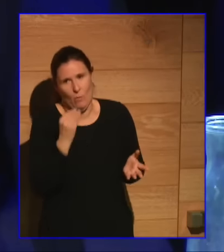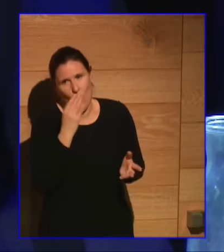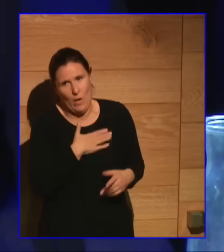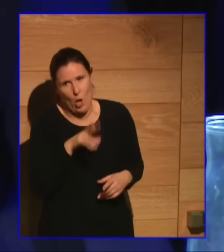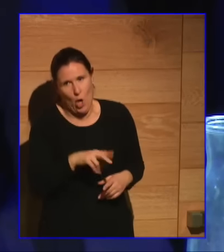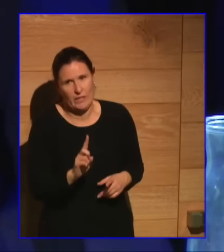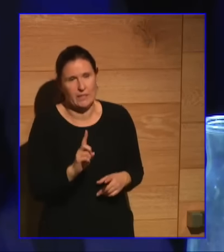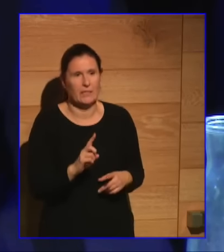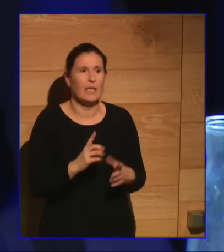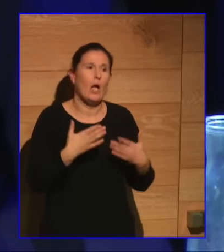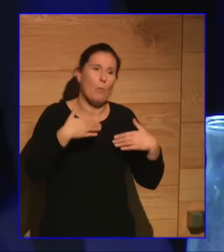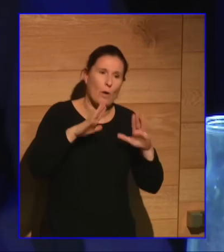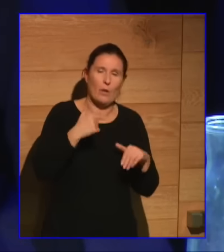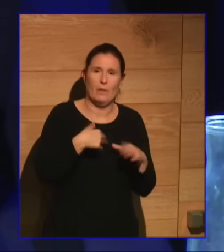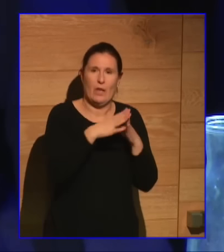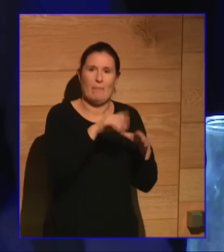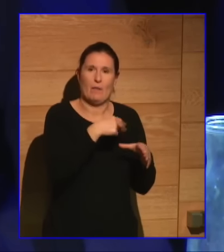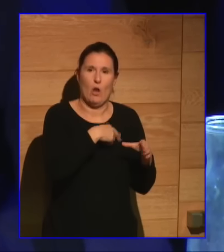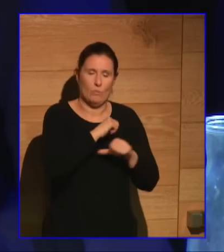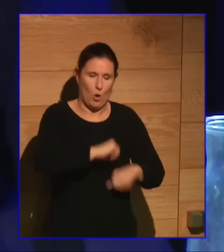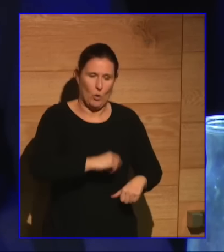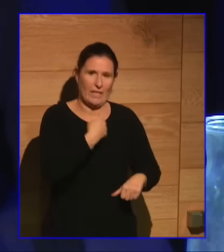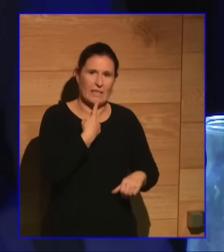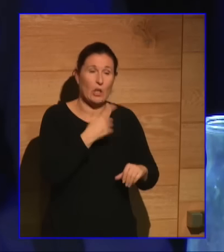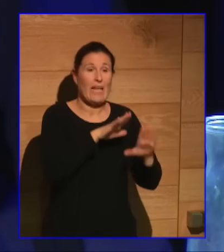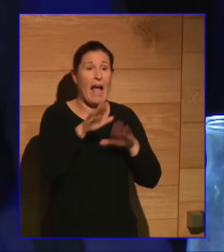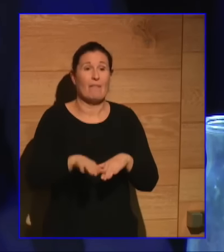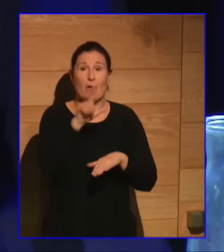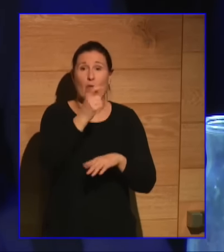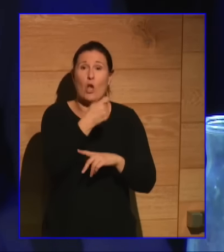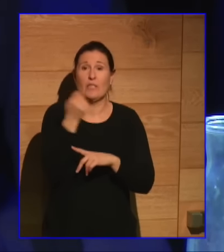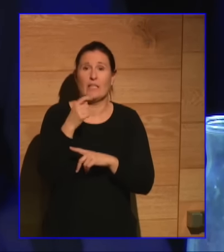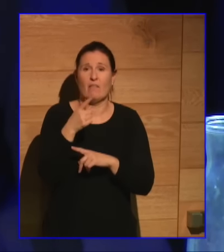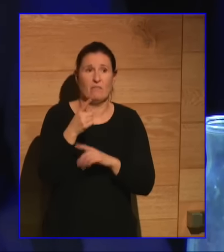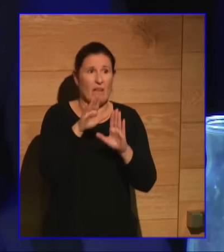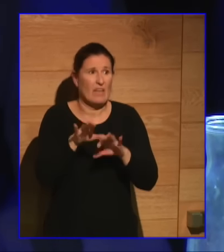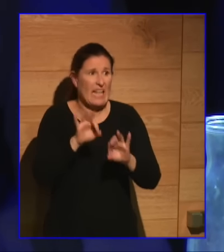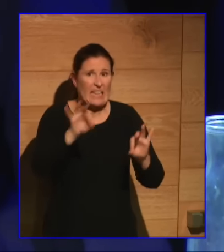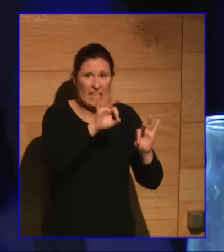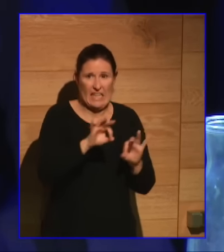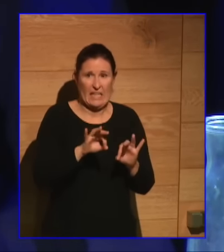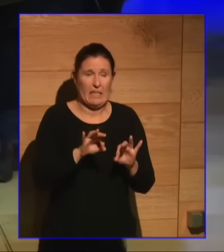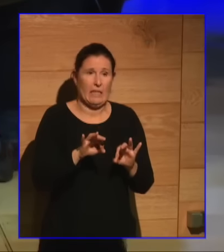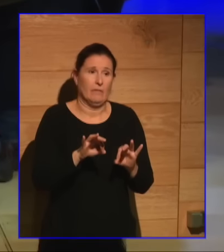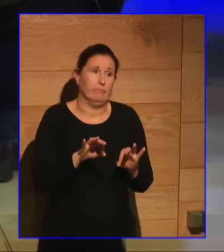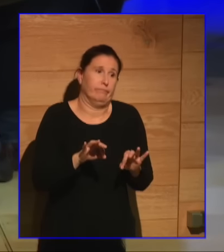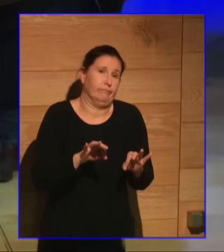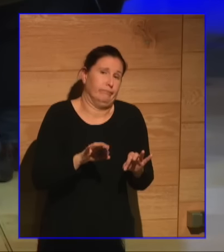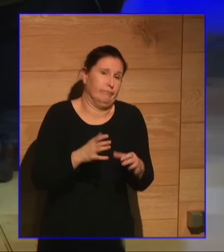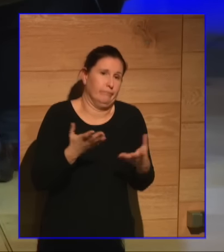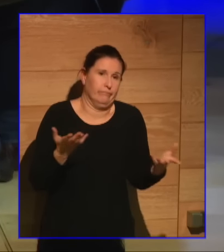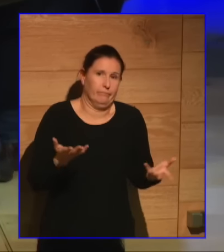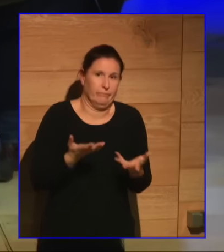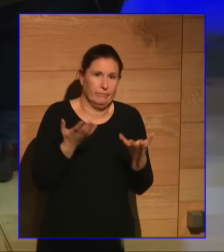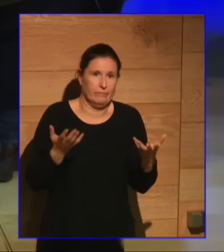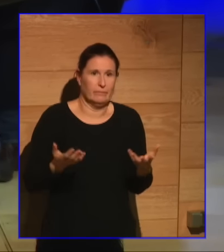pero en el caso de los españoles y los portugueses son cero. Los que están a favor de los esclavos son cero. Es verdad que y ahí hay tres, por ahí ya pues es el infinito entonces. Es verdad.